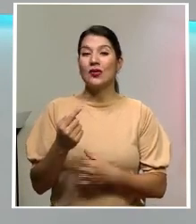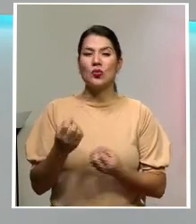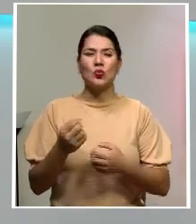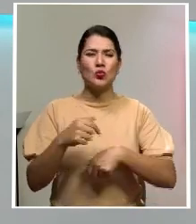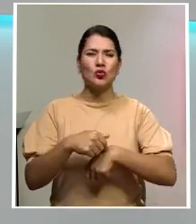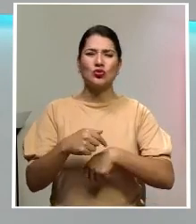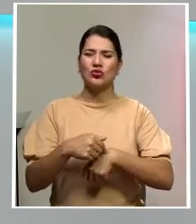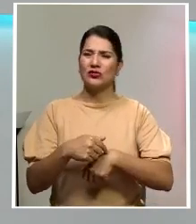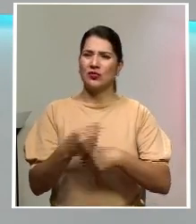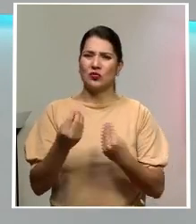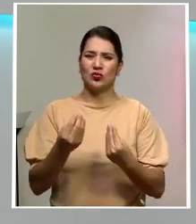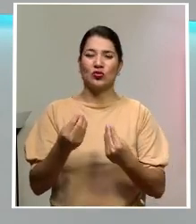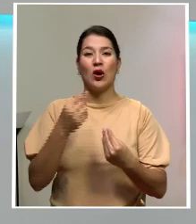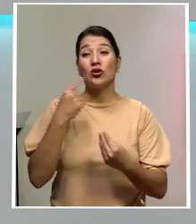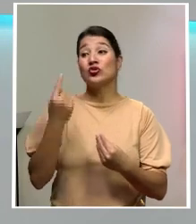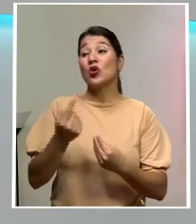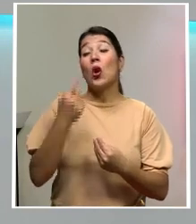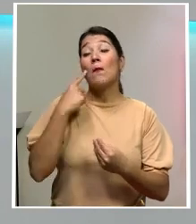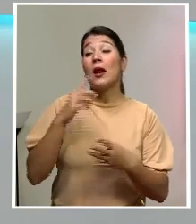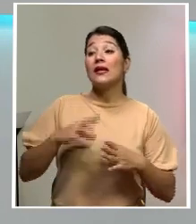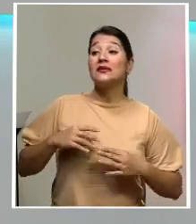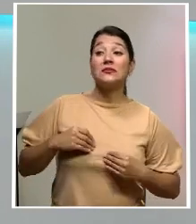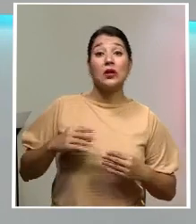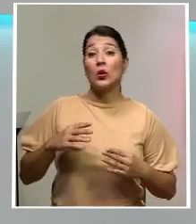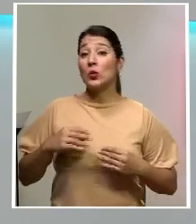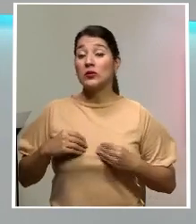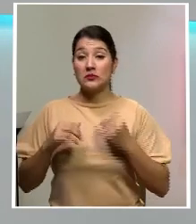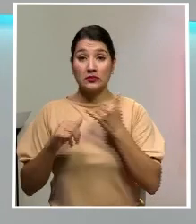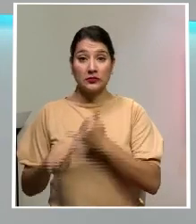se admite o no un recurso de amparo.